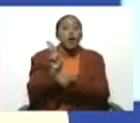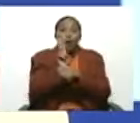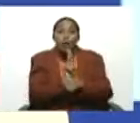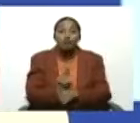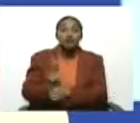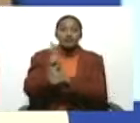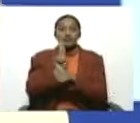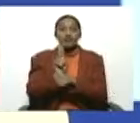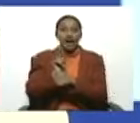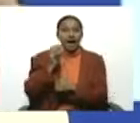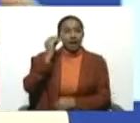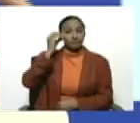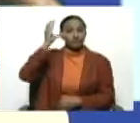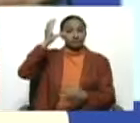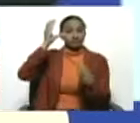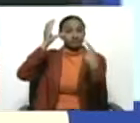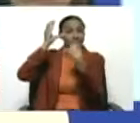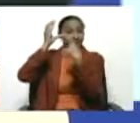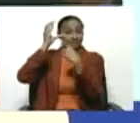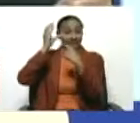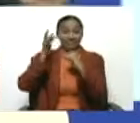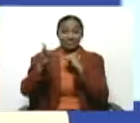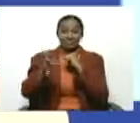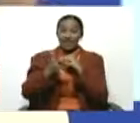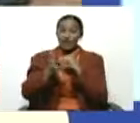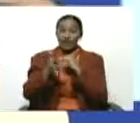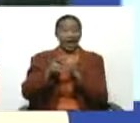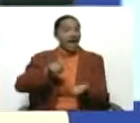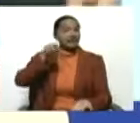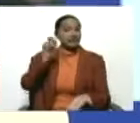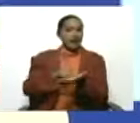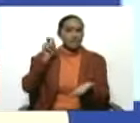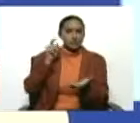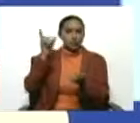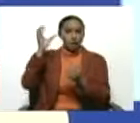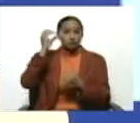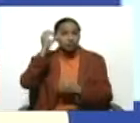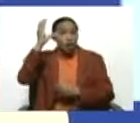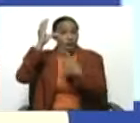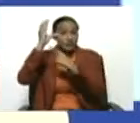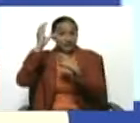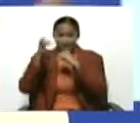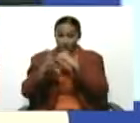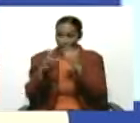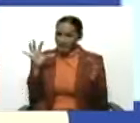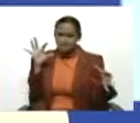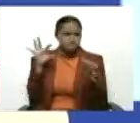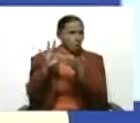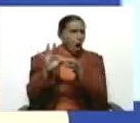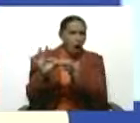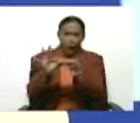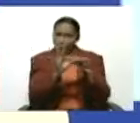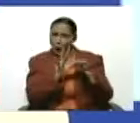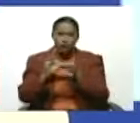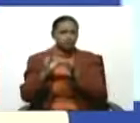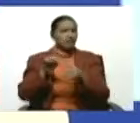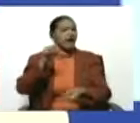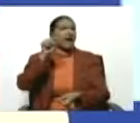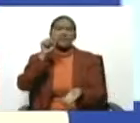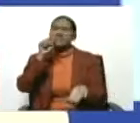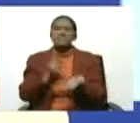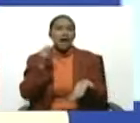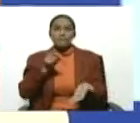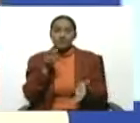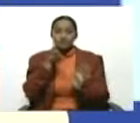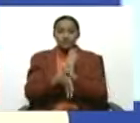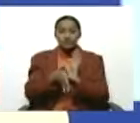de conocimiento y tecnología más rápido que los demás más rápido que si tú mismo hicieras todo educando a